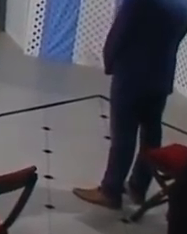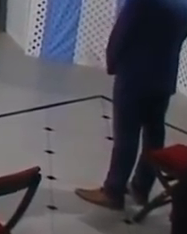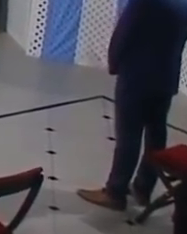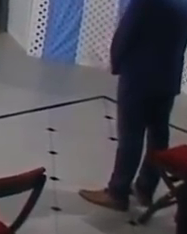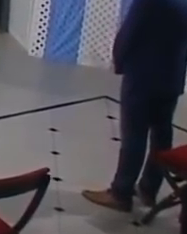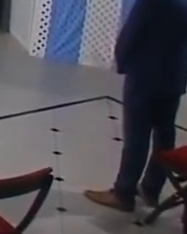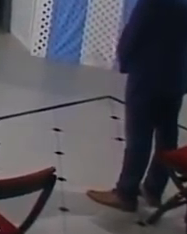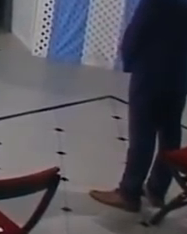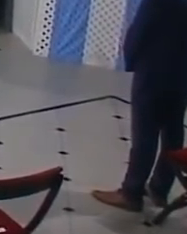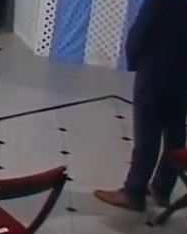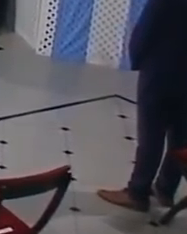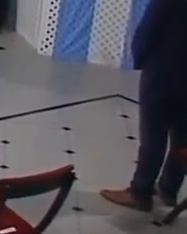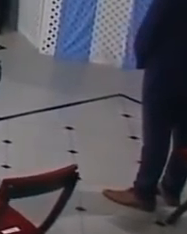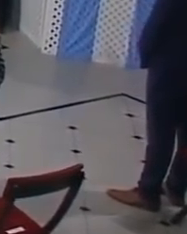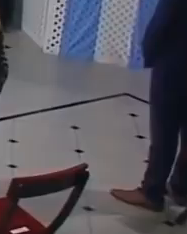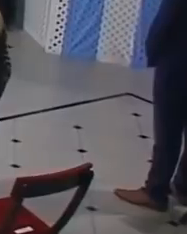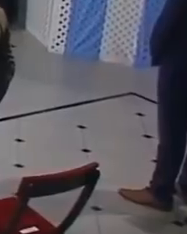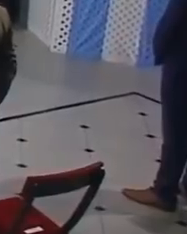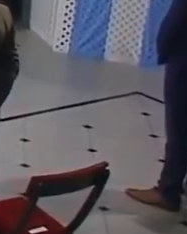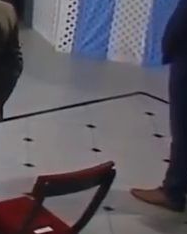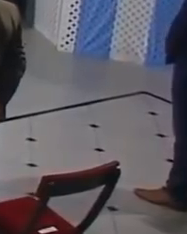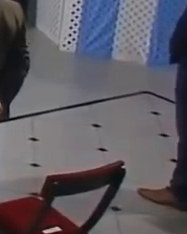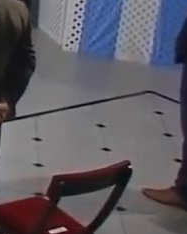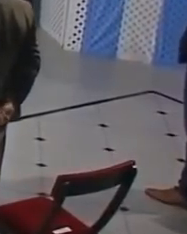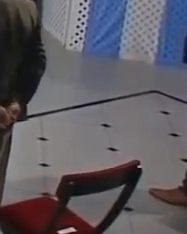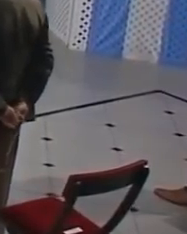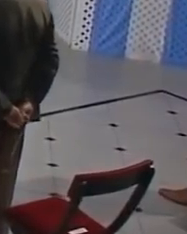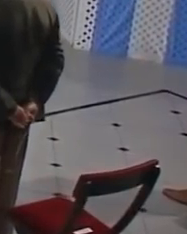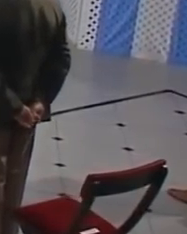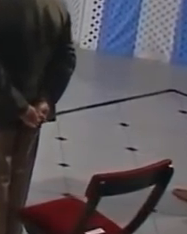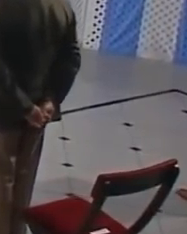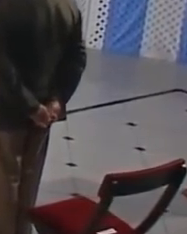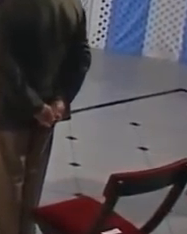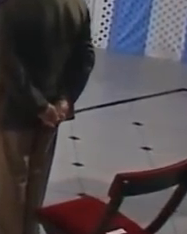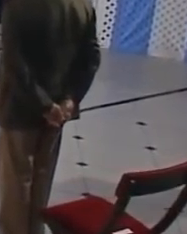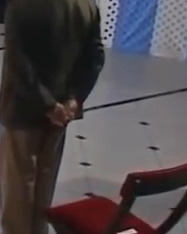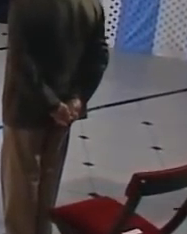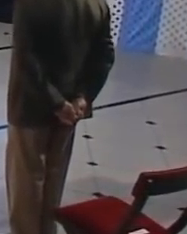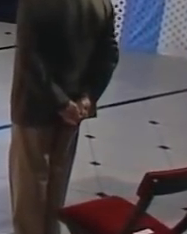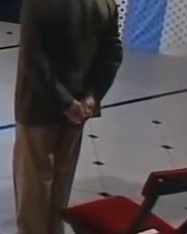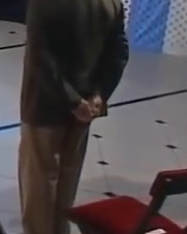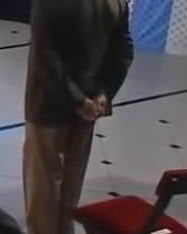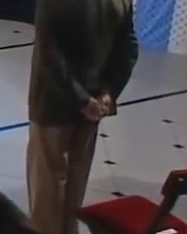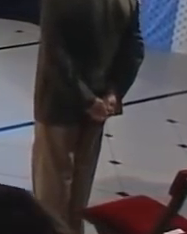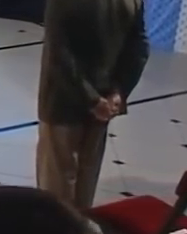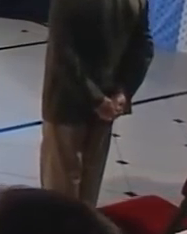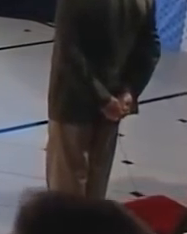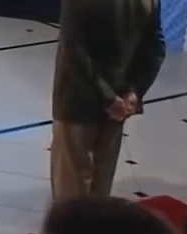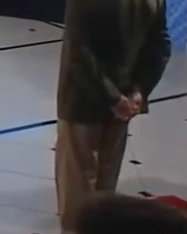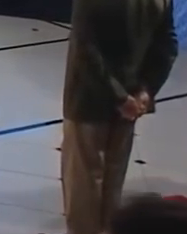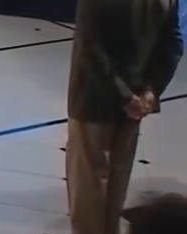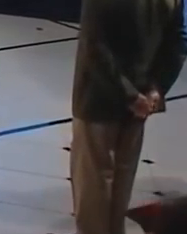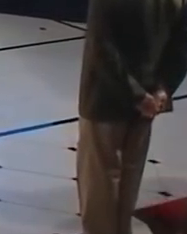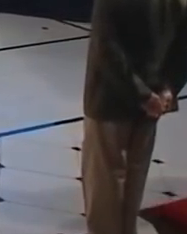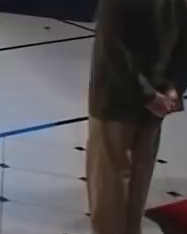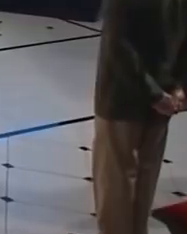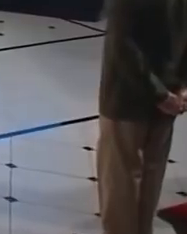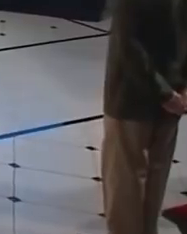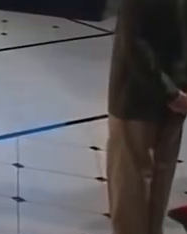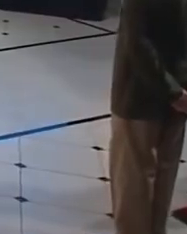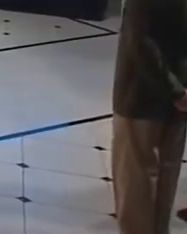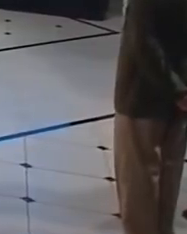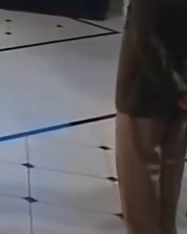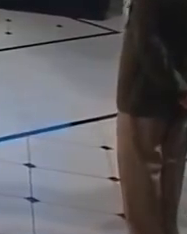años de la muerte del general Manuel Belgrano. Encabeza el acto el presidente de la Nación, Alberto